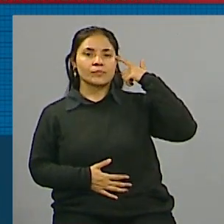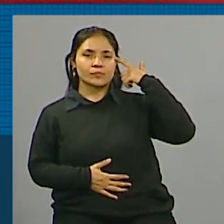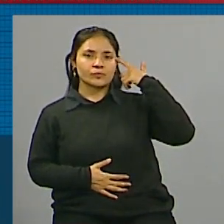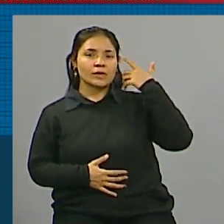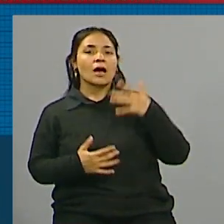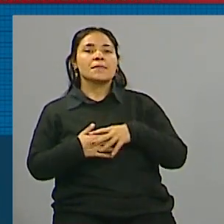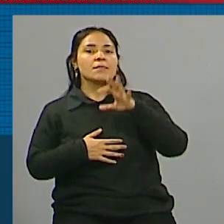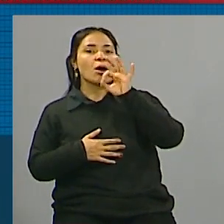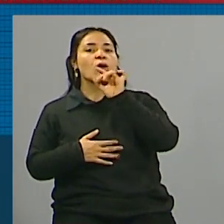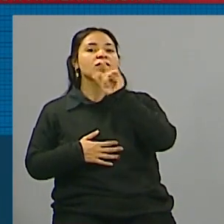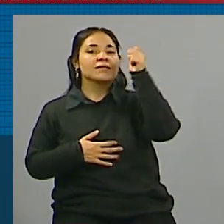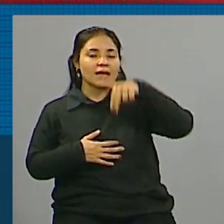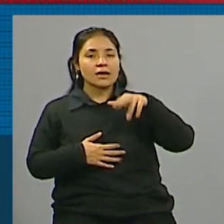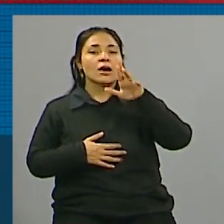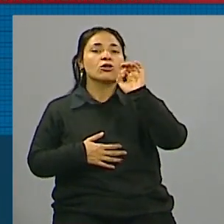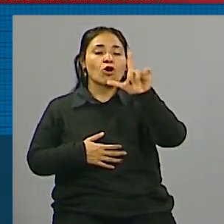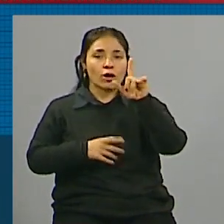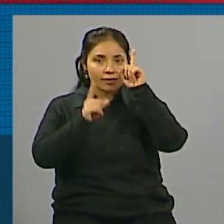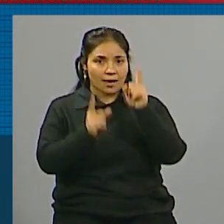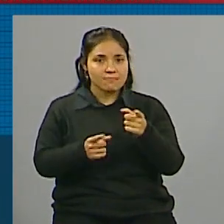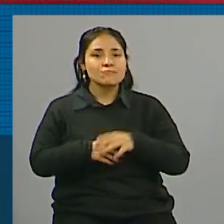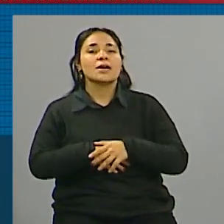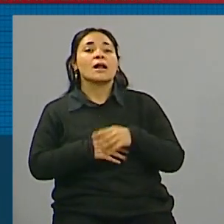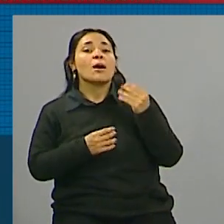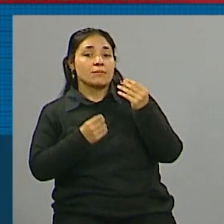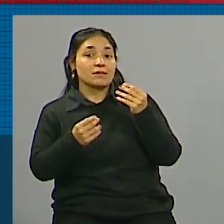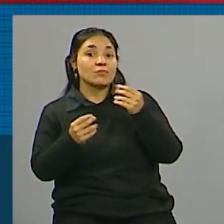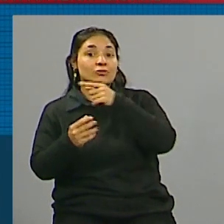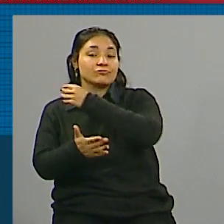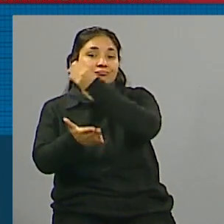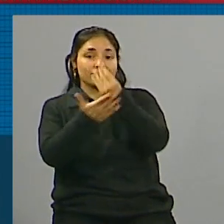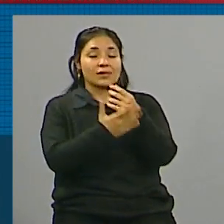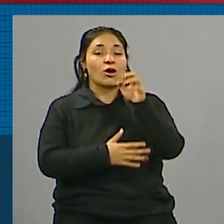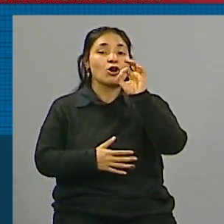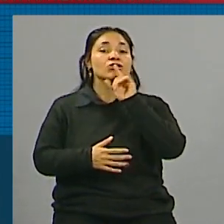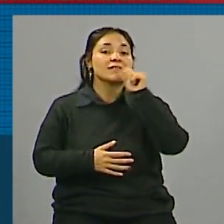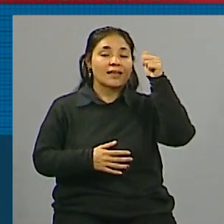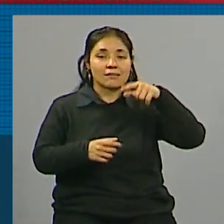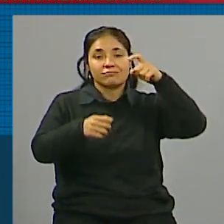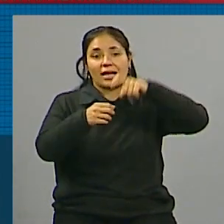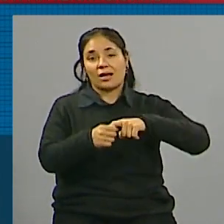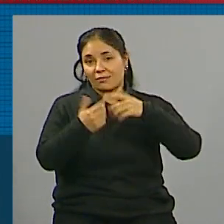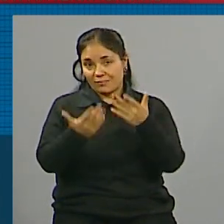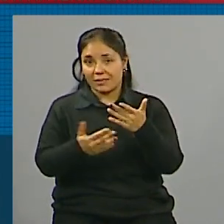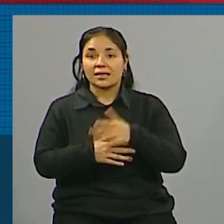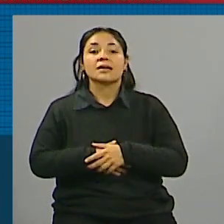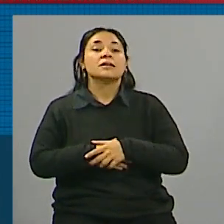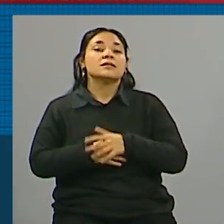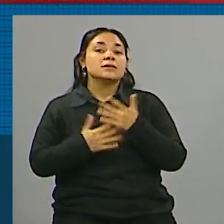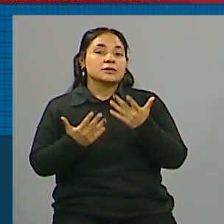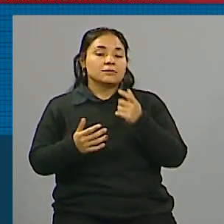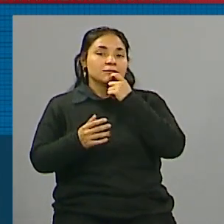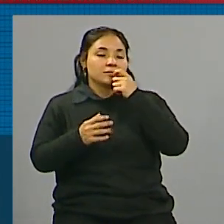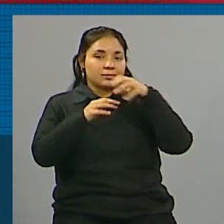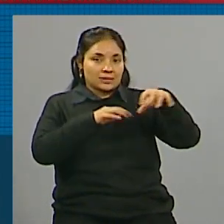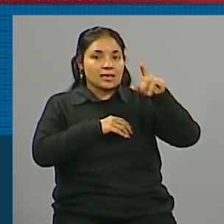conjunto de la OTAN, porque son actores principalmente de la OTAN y si tenemos que individualizar se puede ver